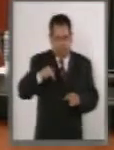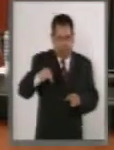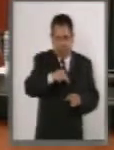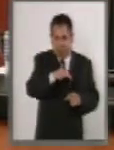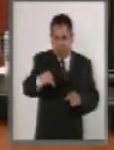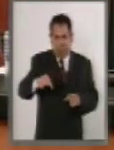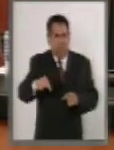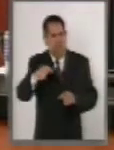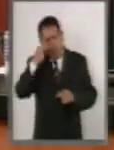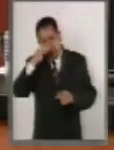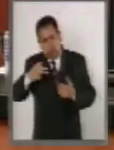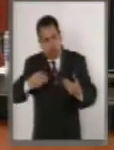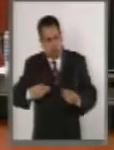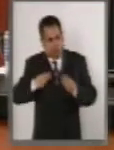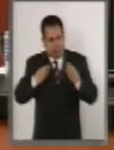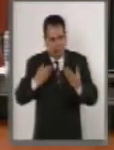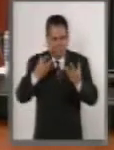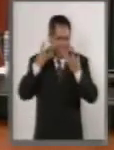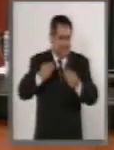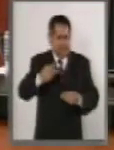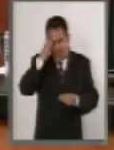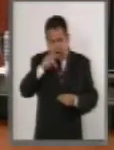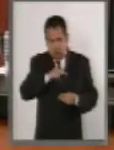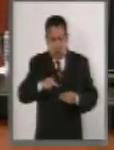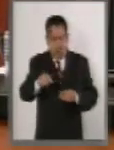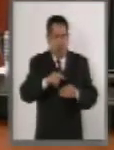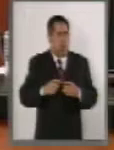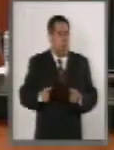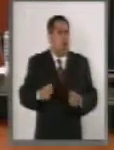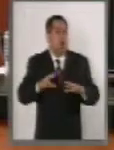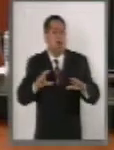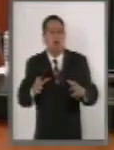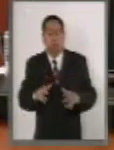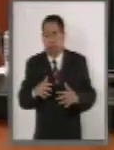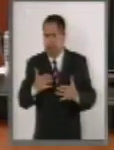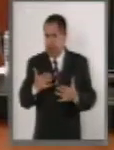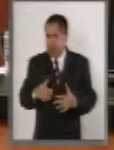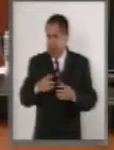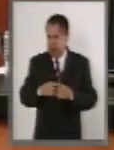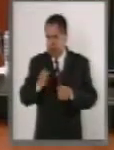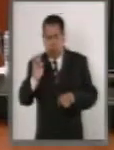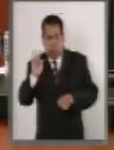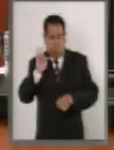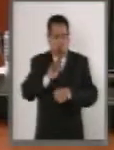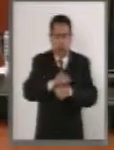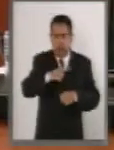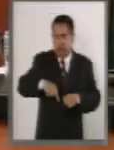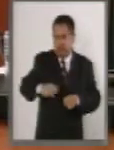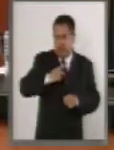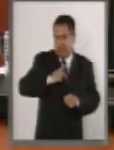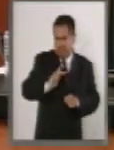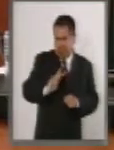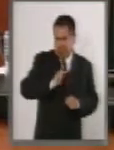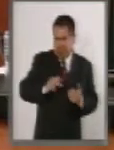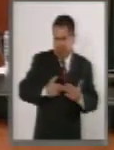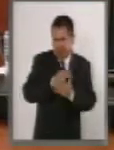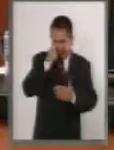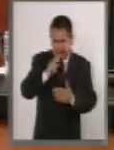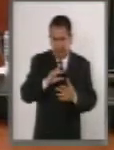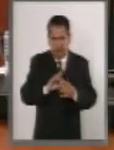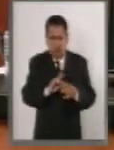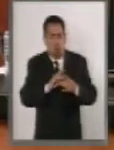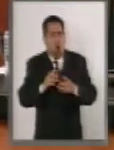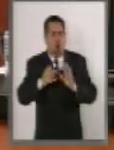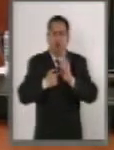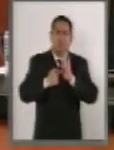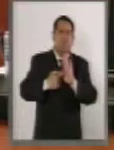donde México tiene comunidades tan importantes, la labor no solo de protección a nuestros connacionales o de promoción de la